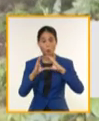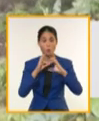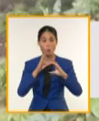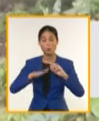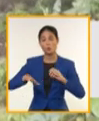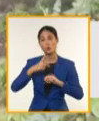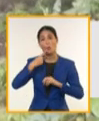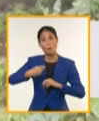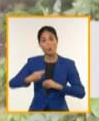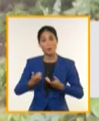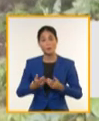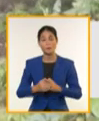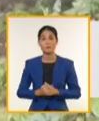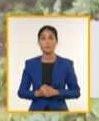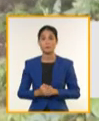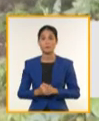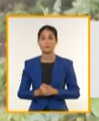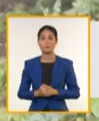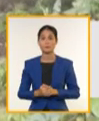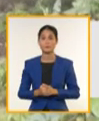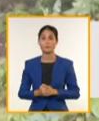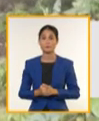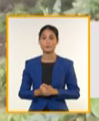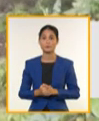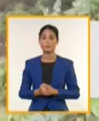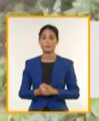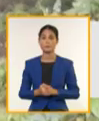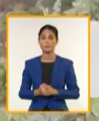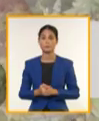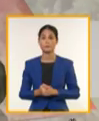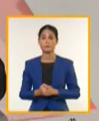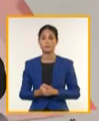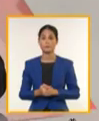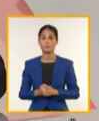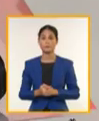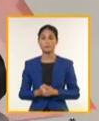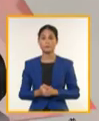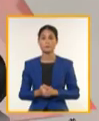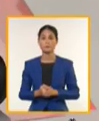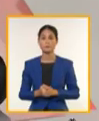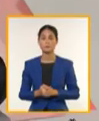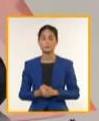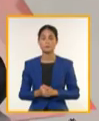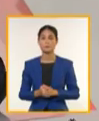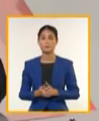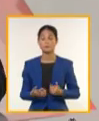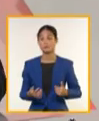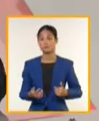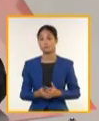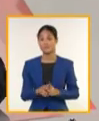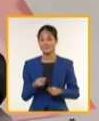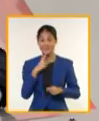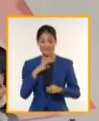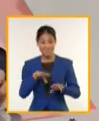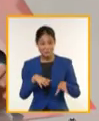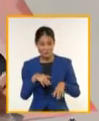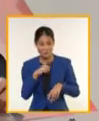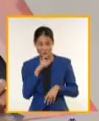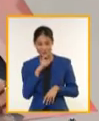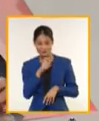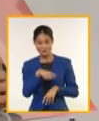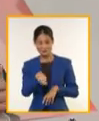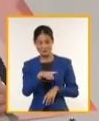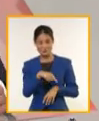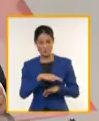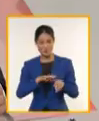oficiales. Yaneisi Nolasco, para el Canal Cubano de Noticias. Bueno, una situación que ha ido generando noticias durante las